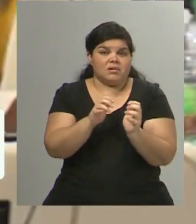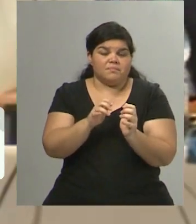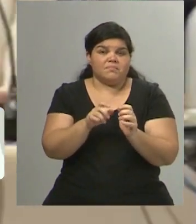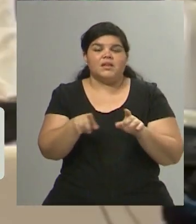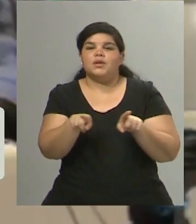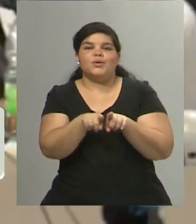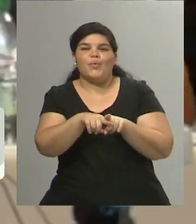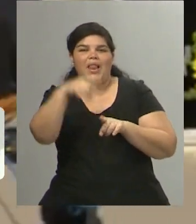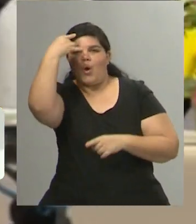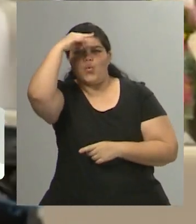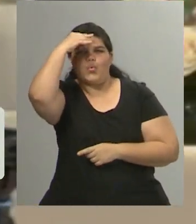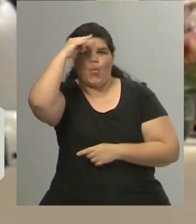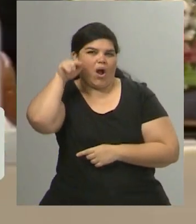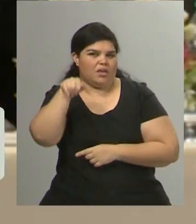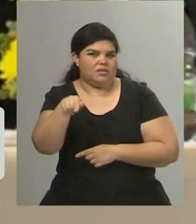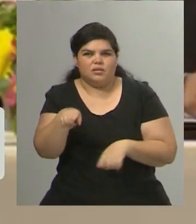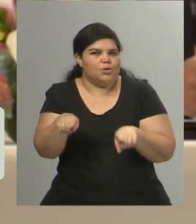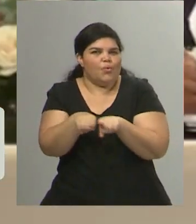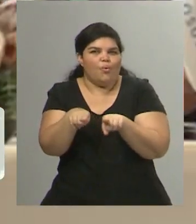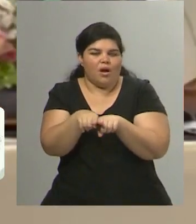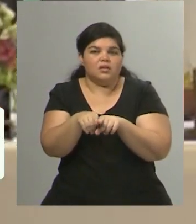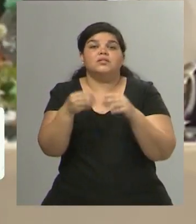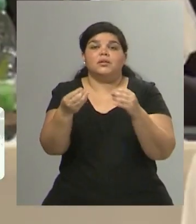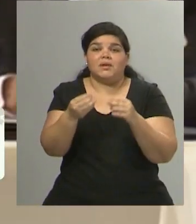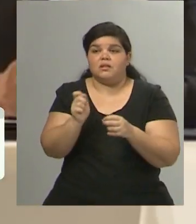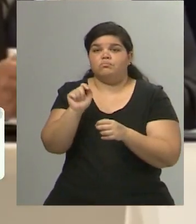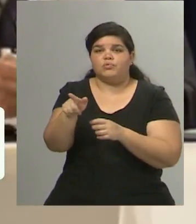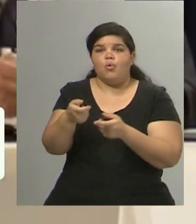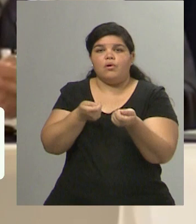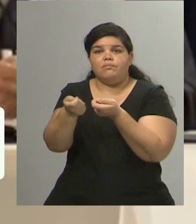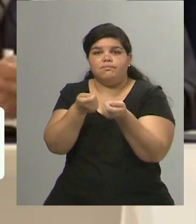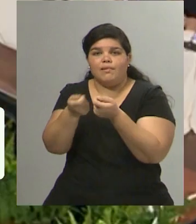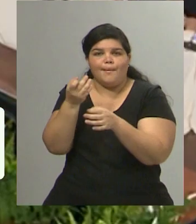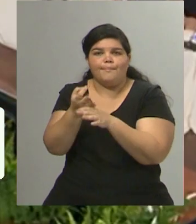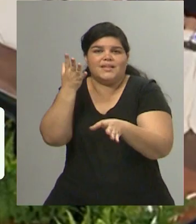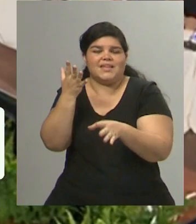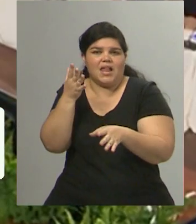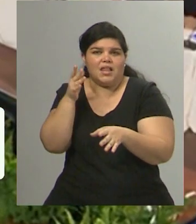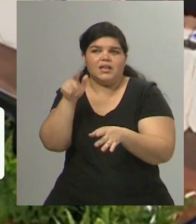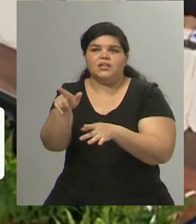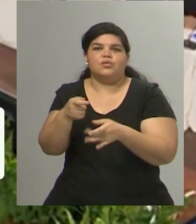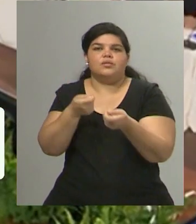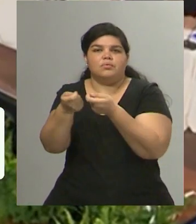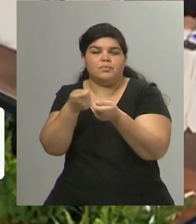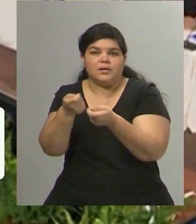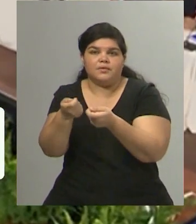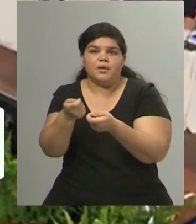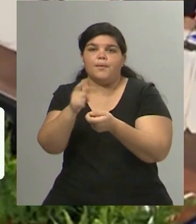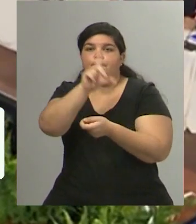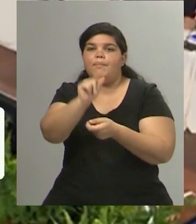Uruguay, de que eventualmente un acuerdo de comercio preferencial lo puede negociar cada